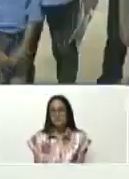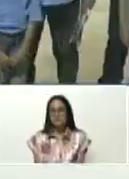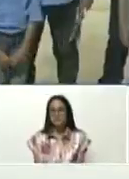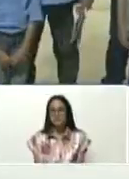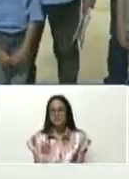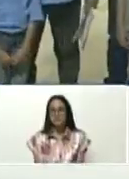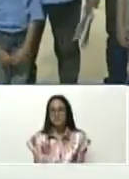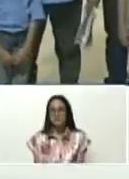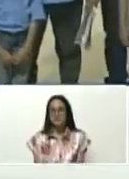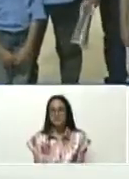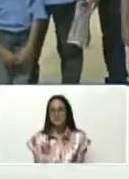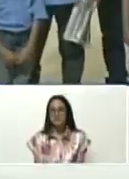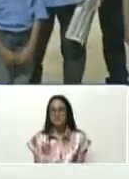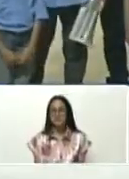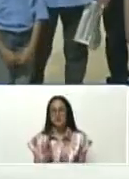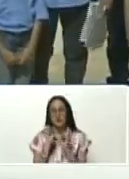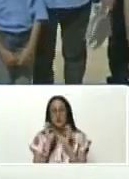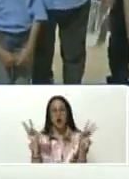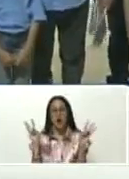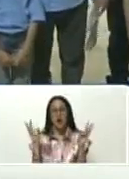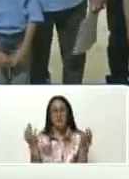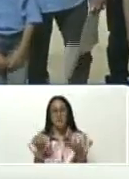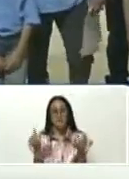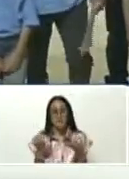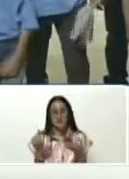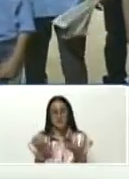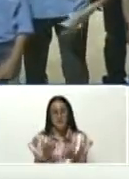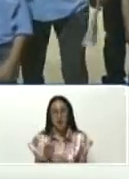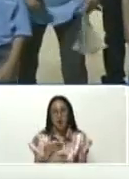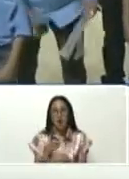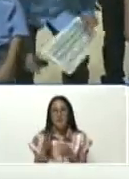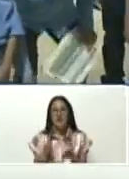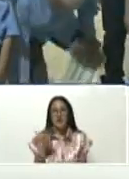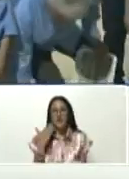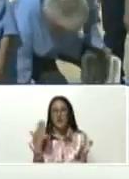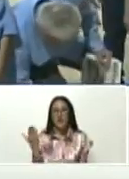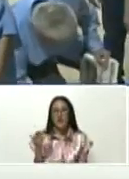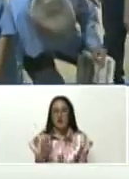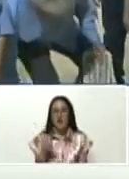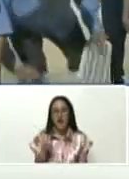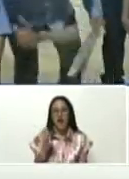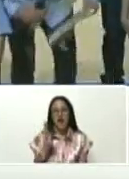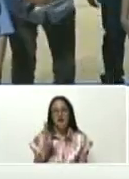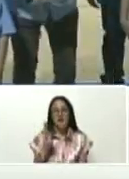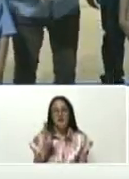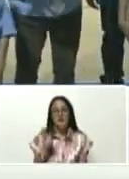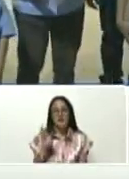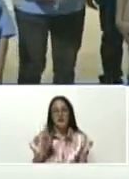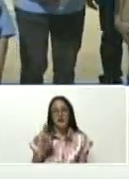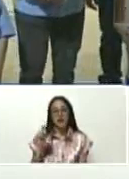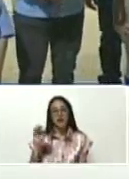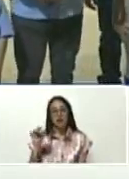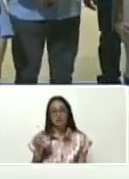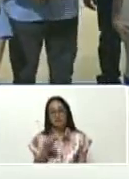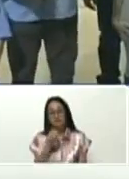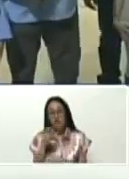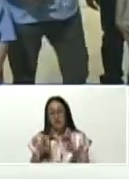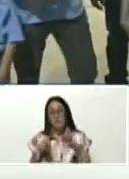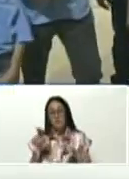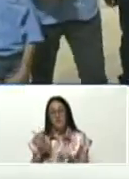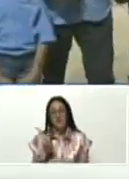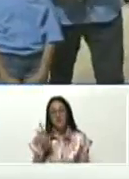Bueno, aquí maravillado. Gobernador Galíndez, Alberto Galíndez, maravillado de esa expo